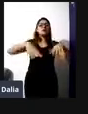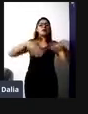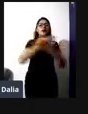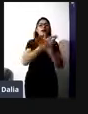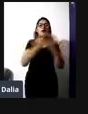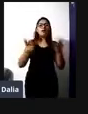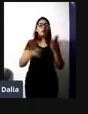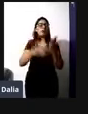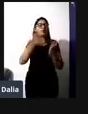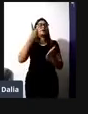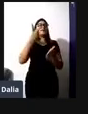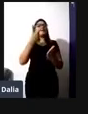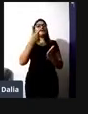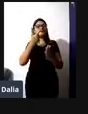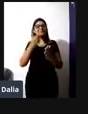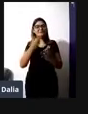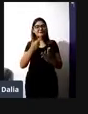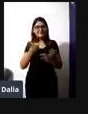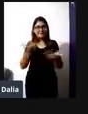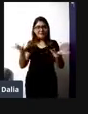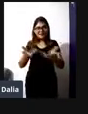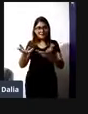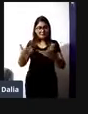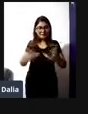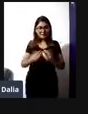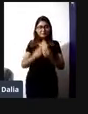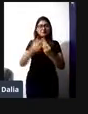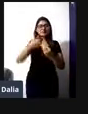en trabajar y que nos concentramos tanto en